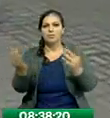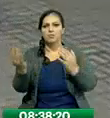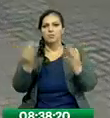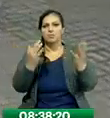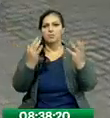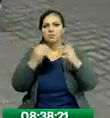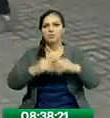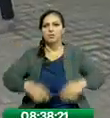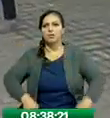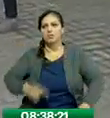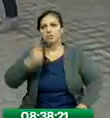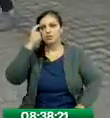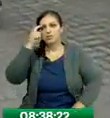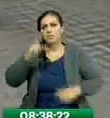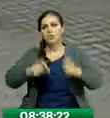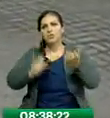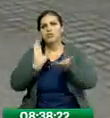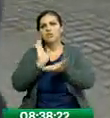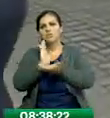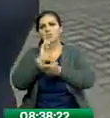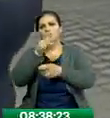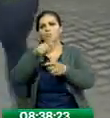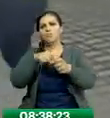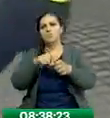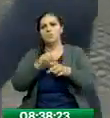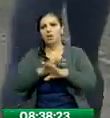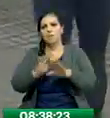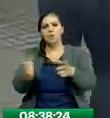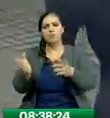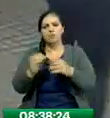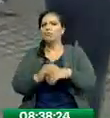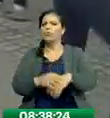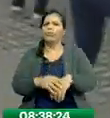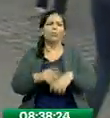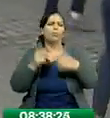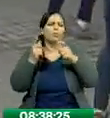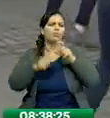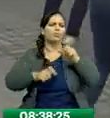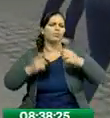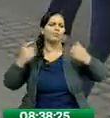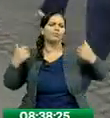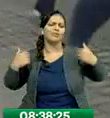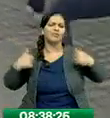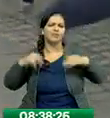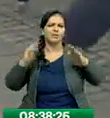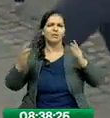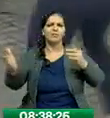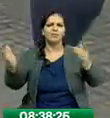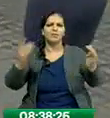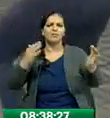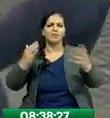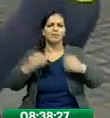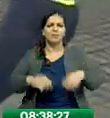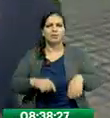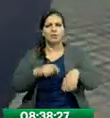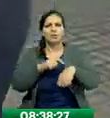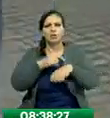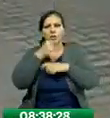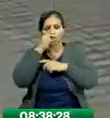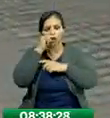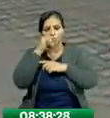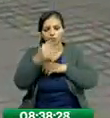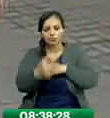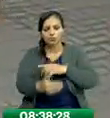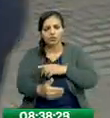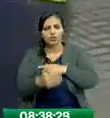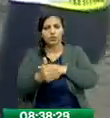solamente a los afiliados a la seguridad social sino a todos incluso a los que no son afiliados desde la desde la niñez hasta